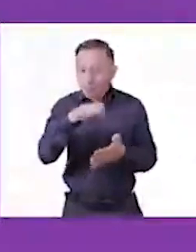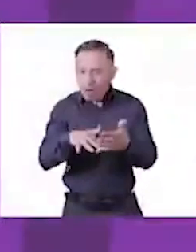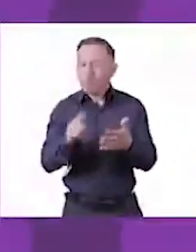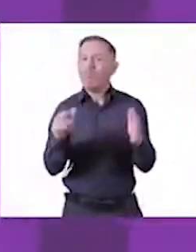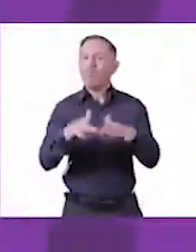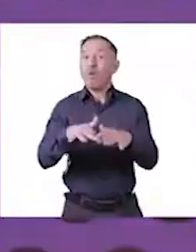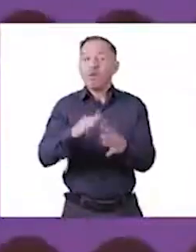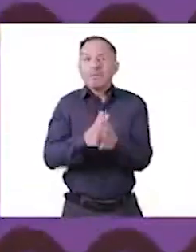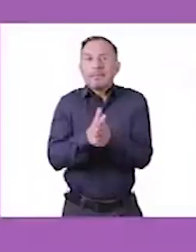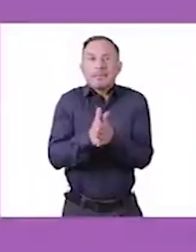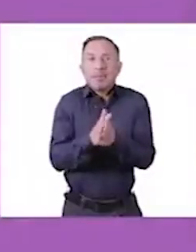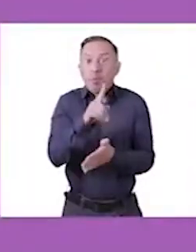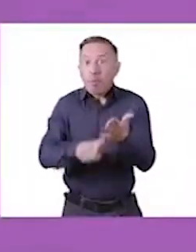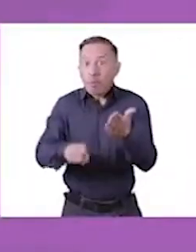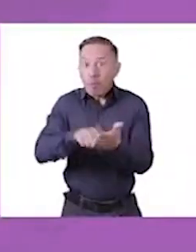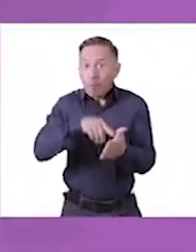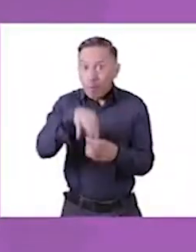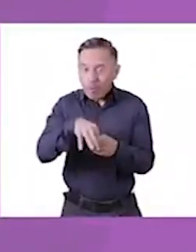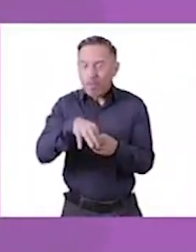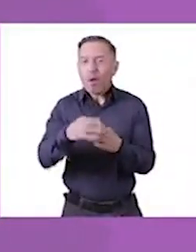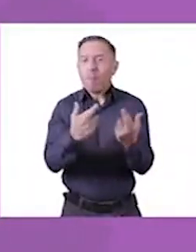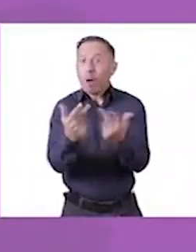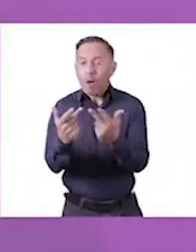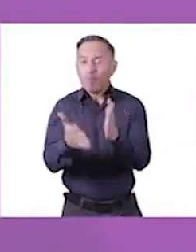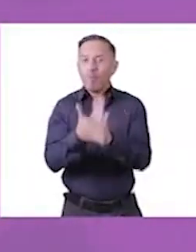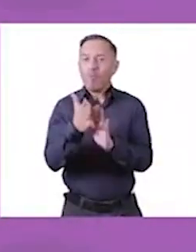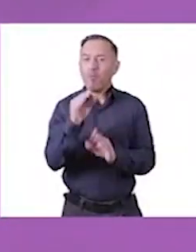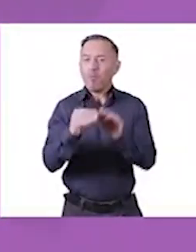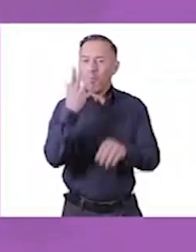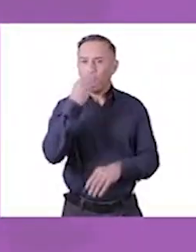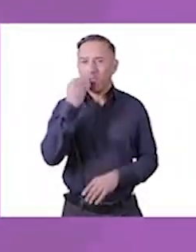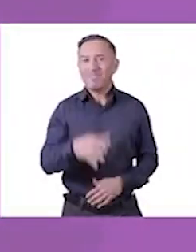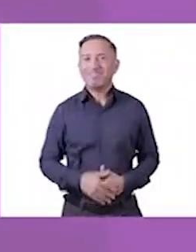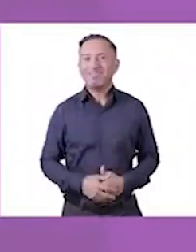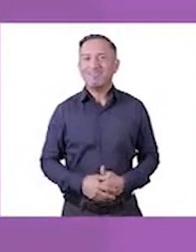apasiónate bota Y enchula tu colonia